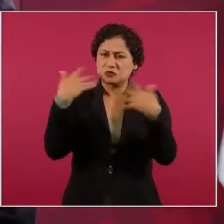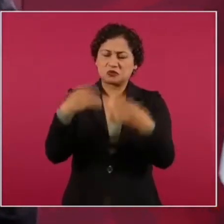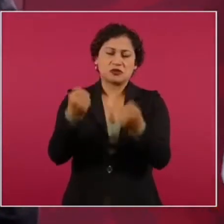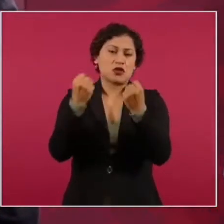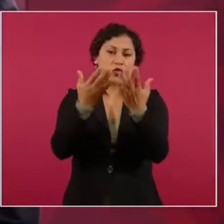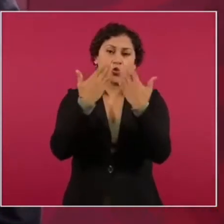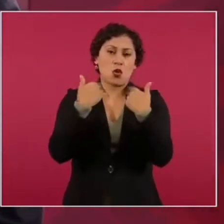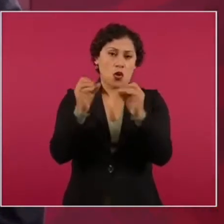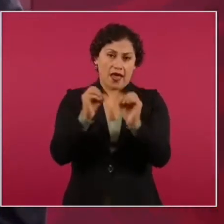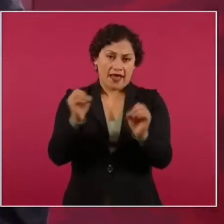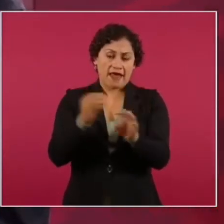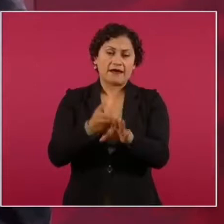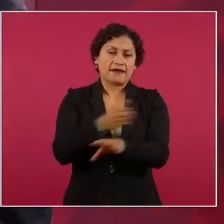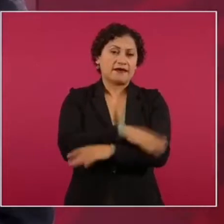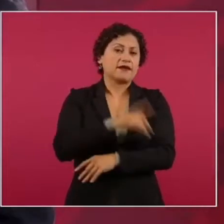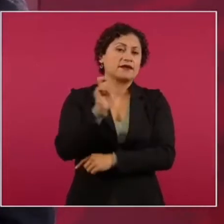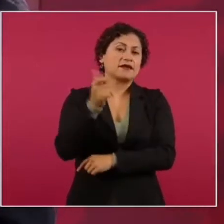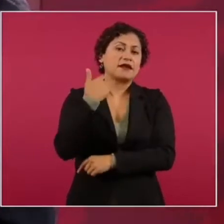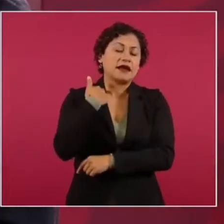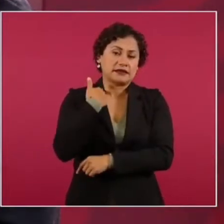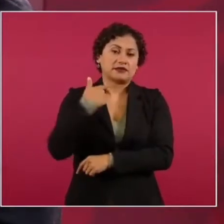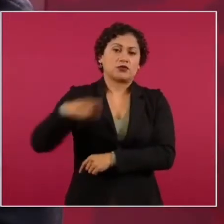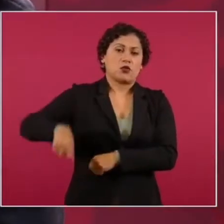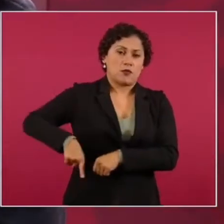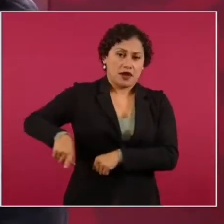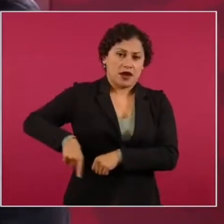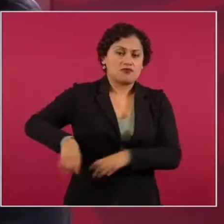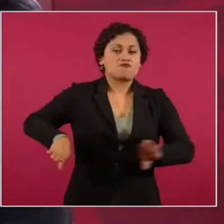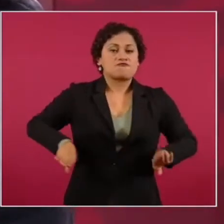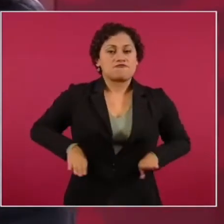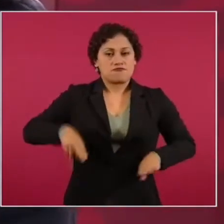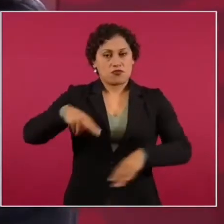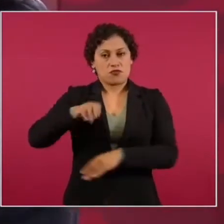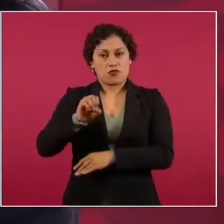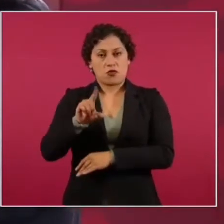durante los gobiernos neoliberales.